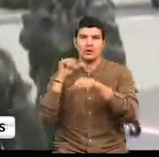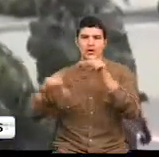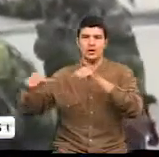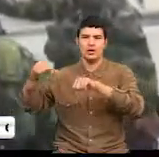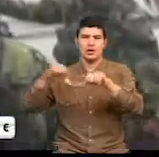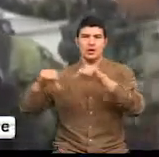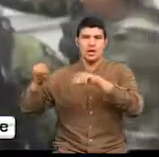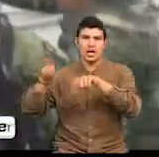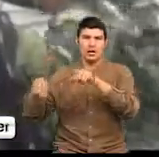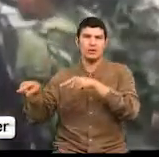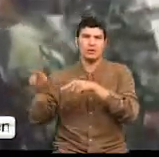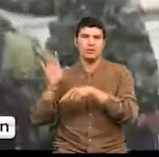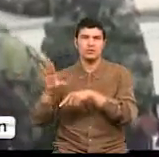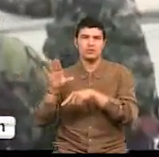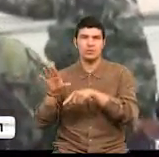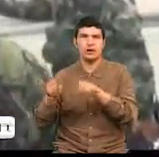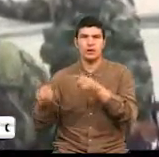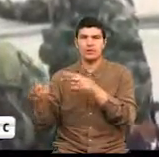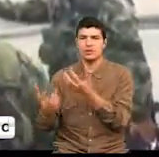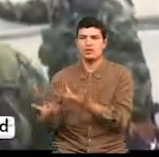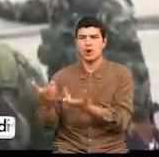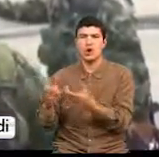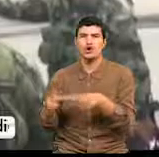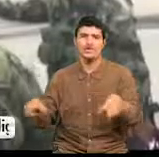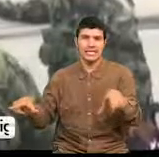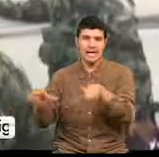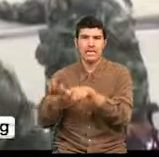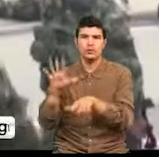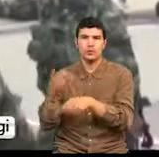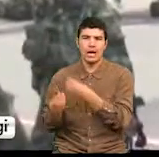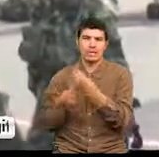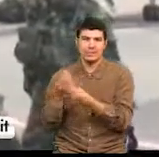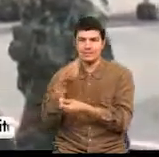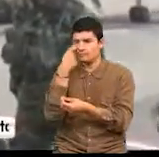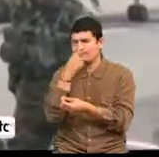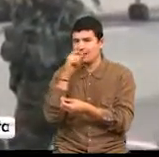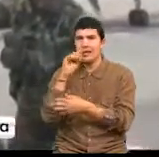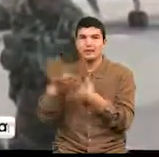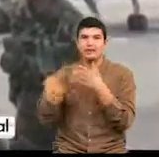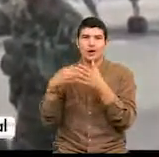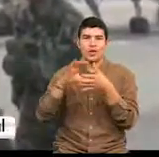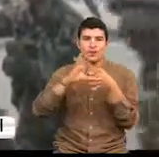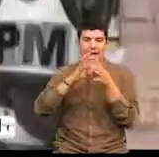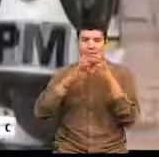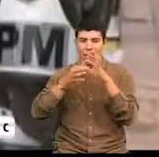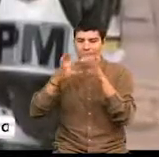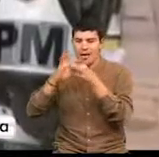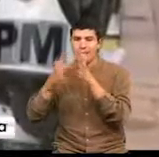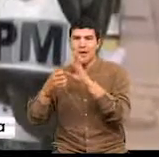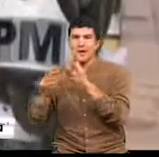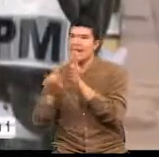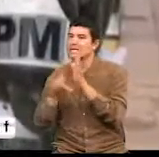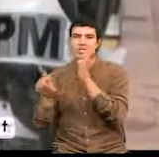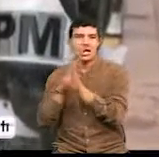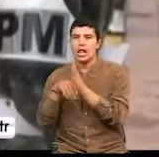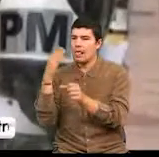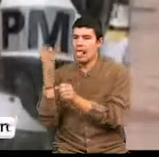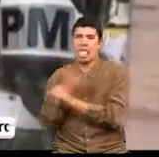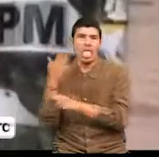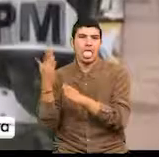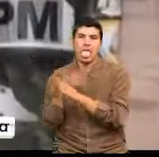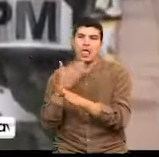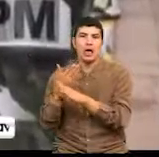con aquellos laboratorios, con aquellas cocinas. Todo es una cadena delictiva. Entonces, cuando